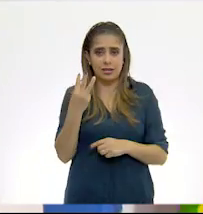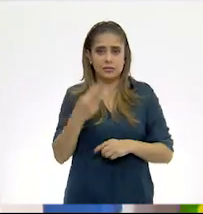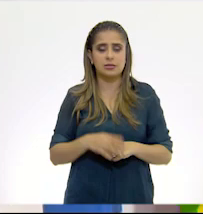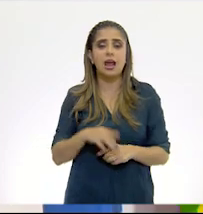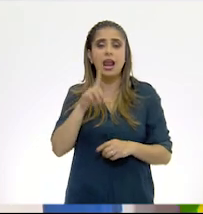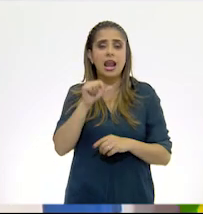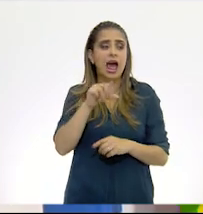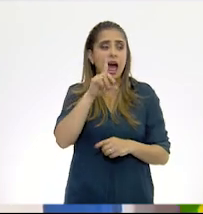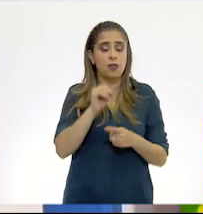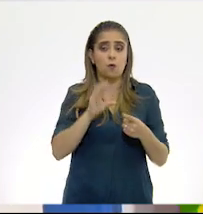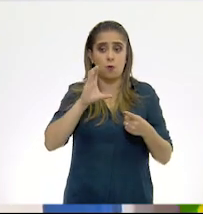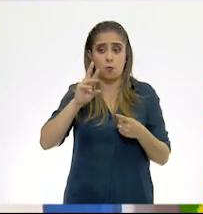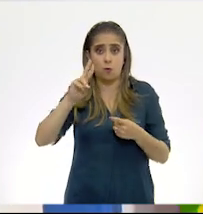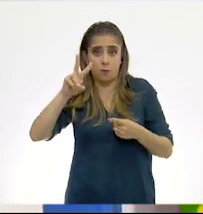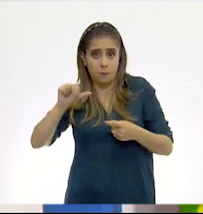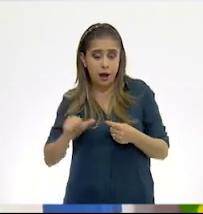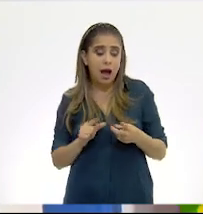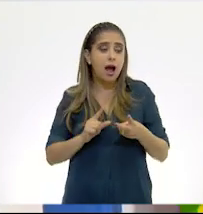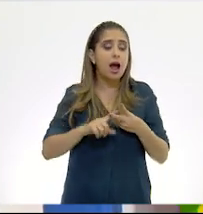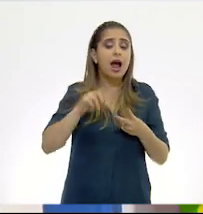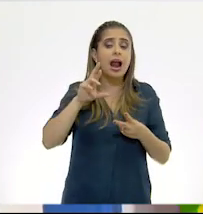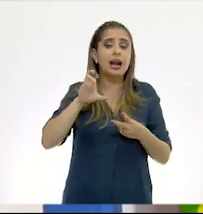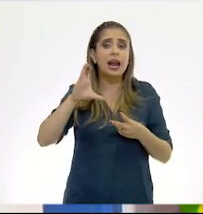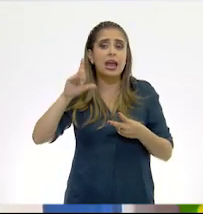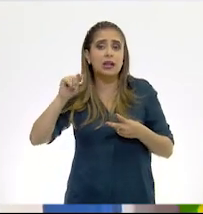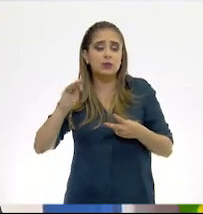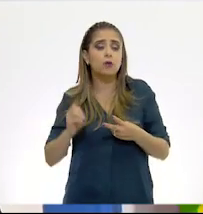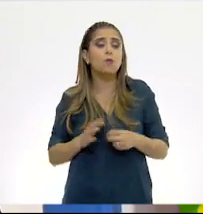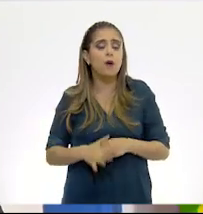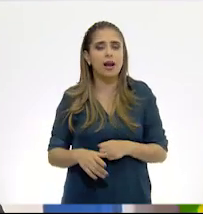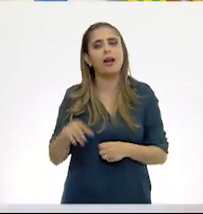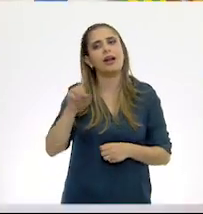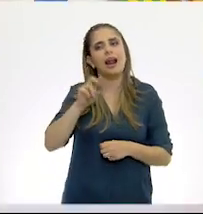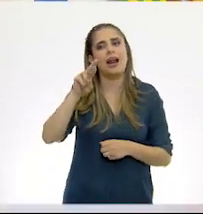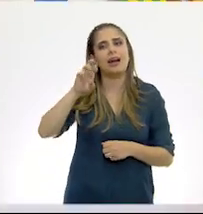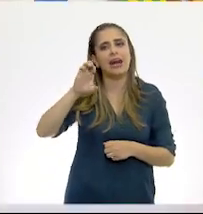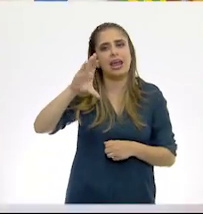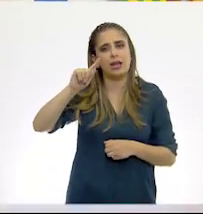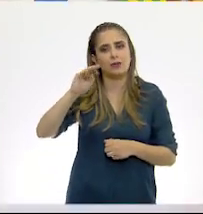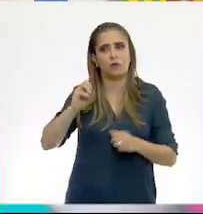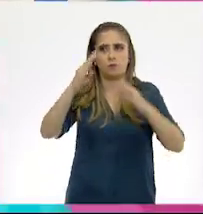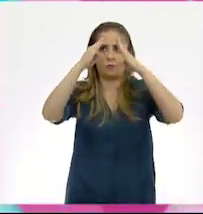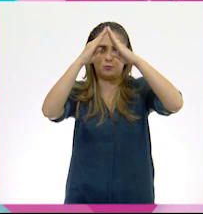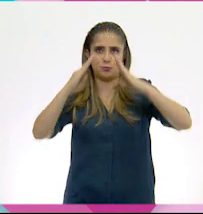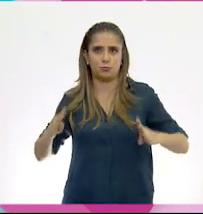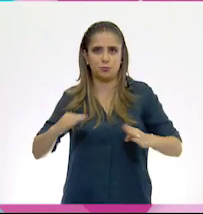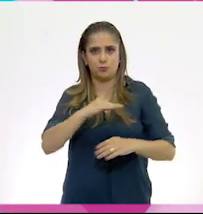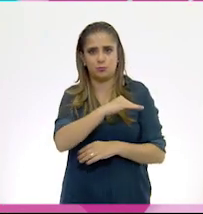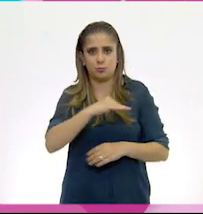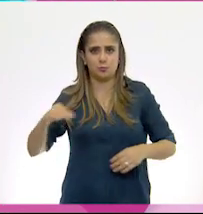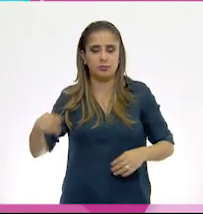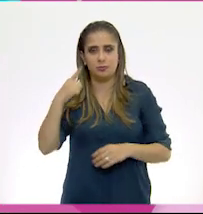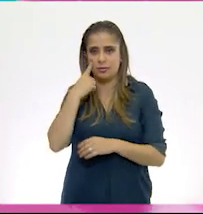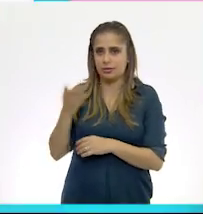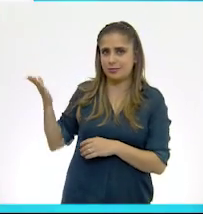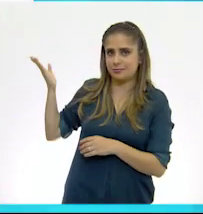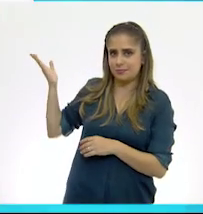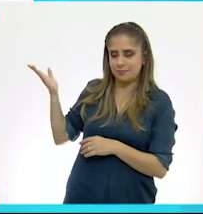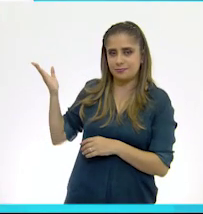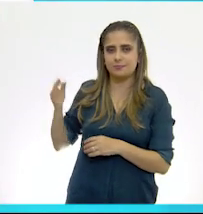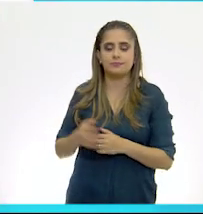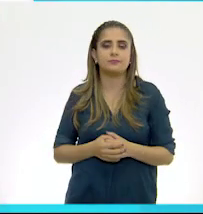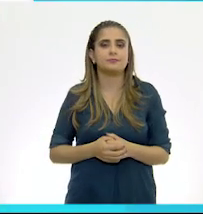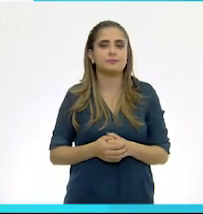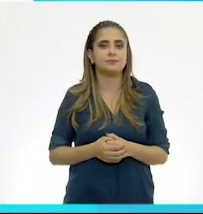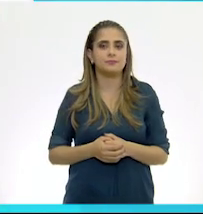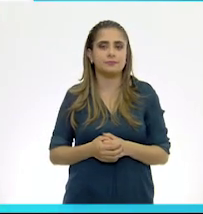lados, curvos o rectos? Son rectos. Muy bien. Ah. Vamos a ver la misma imagen en pantalla. Y